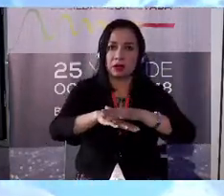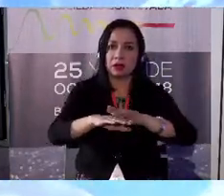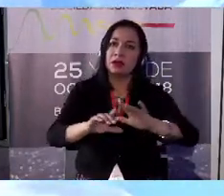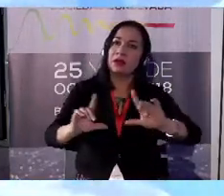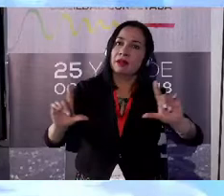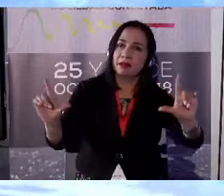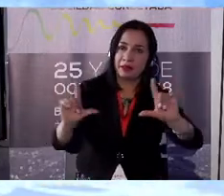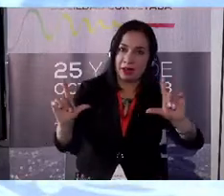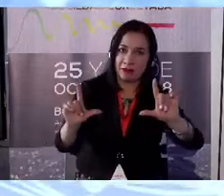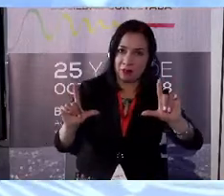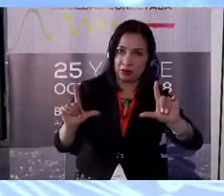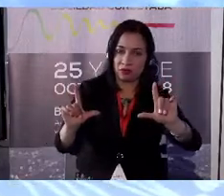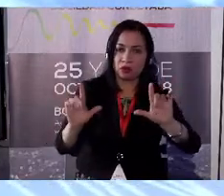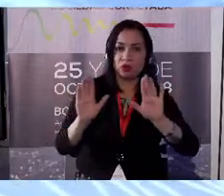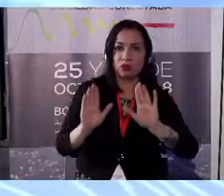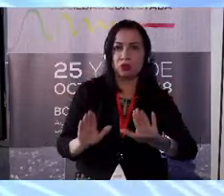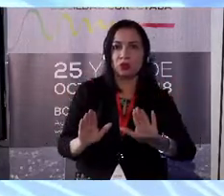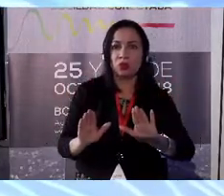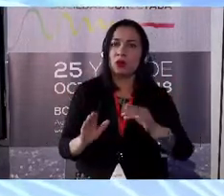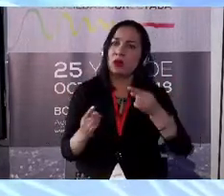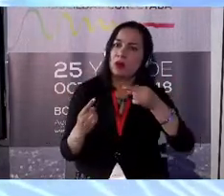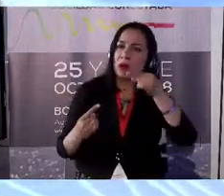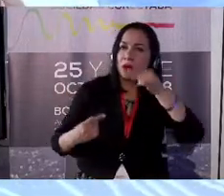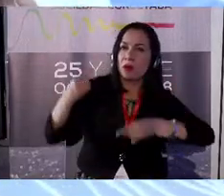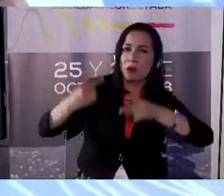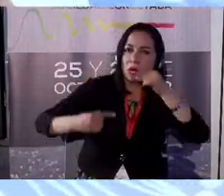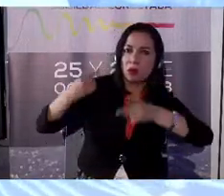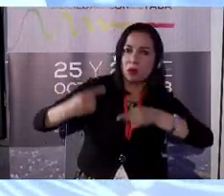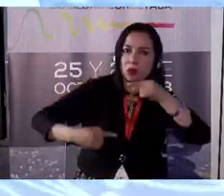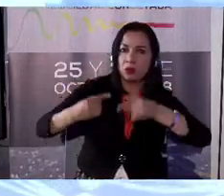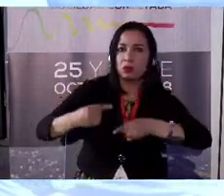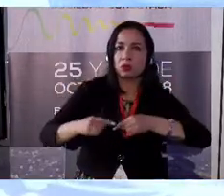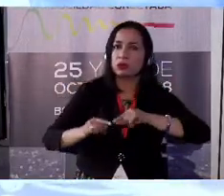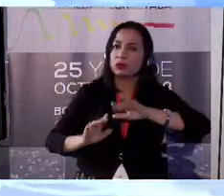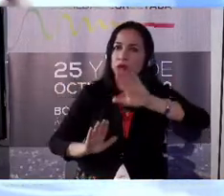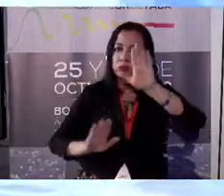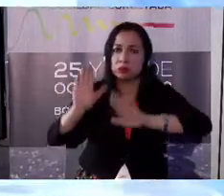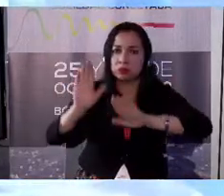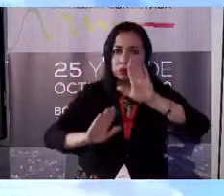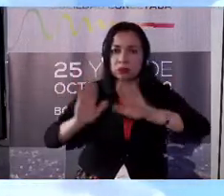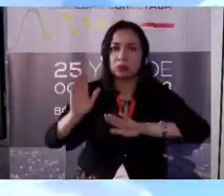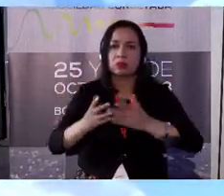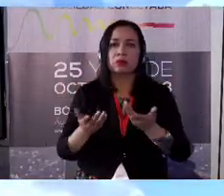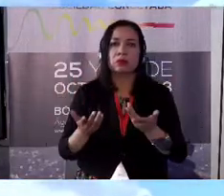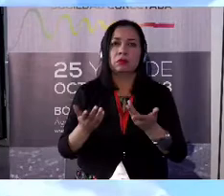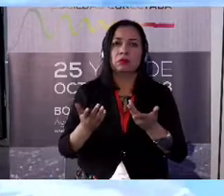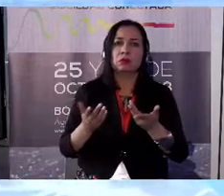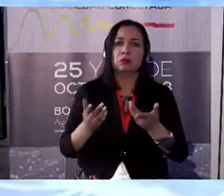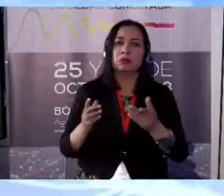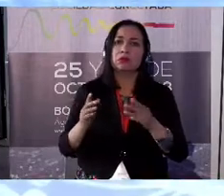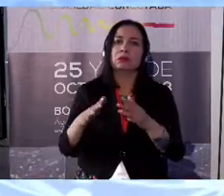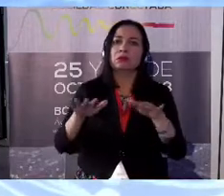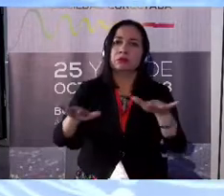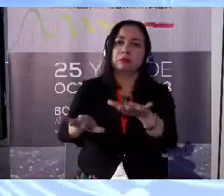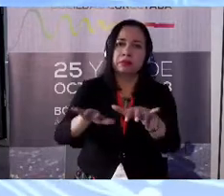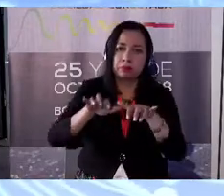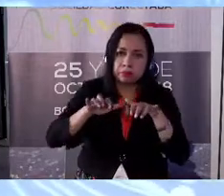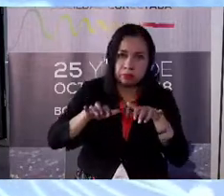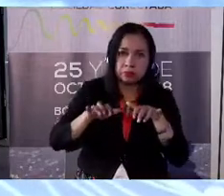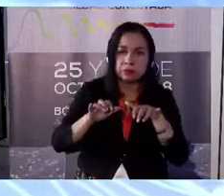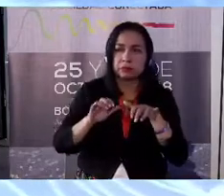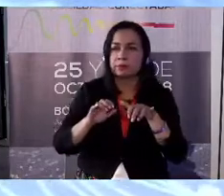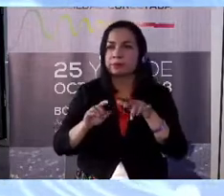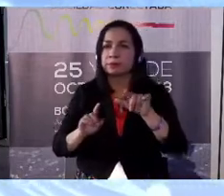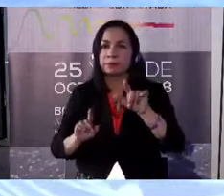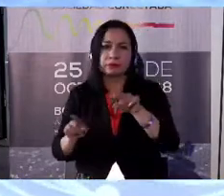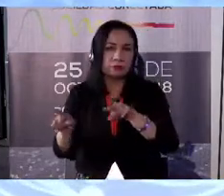y televisión, se hacía a través de concursos, se hacía a través de audiencias, pero eventualmente, cuando llegaron